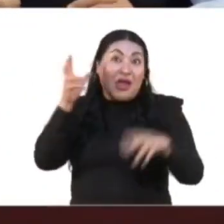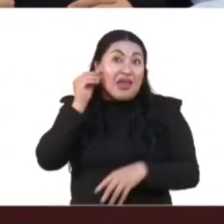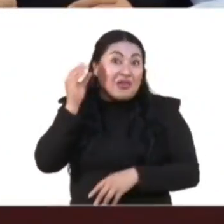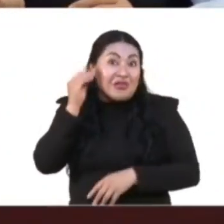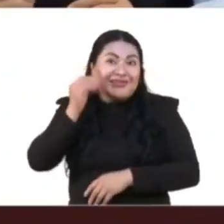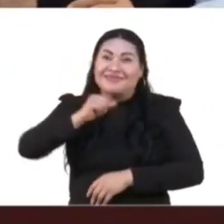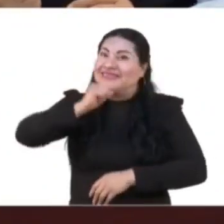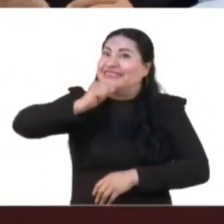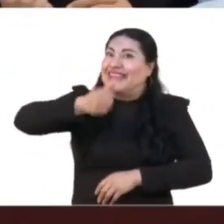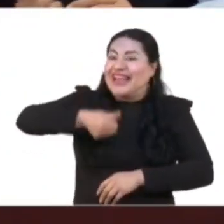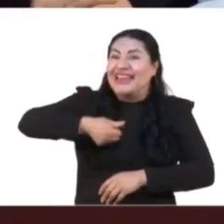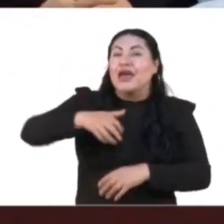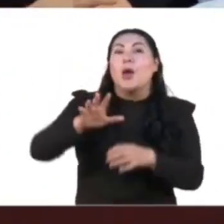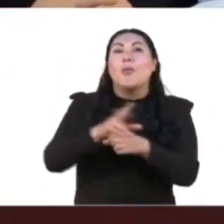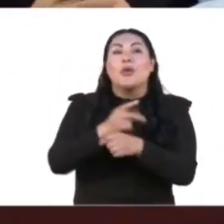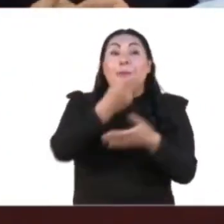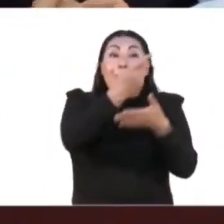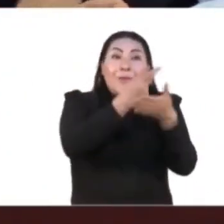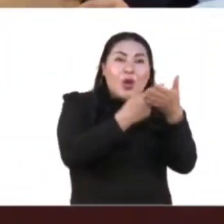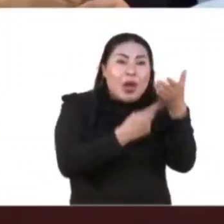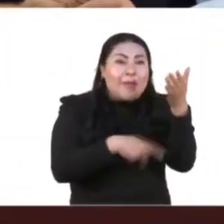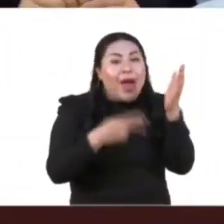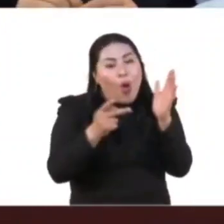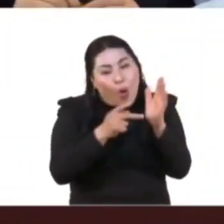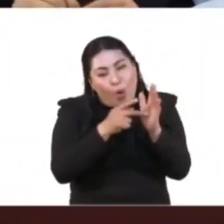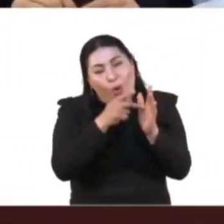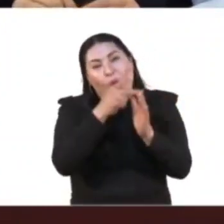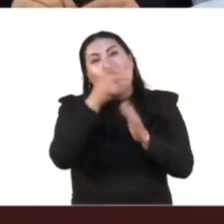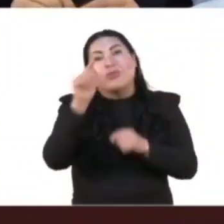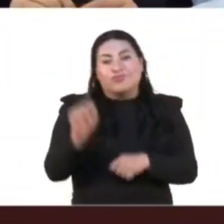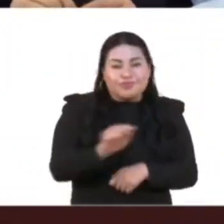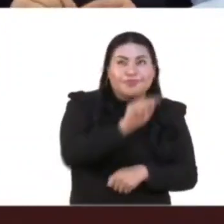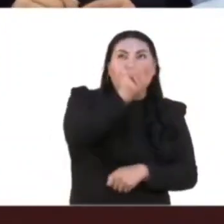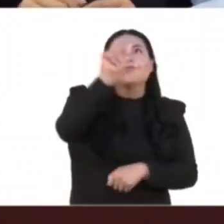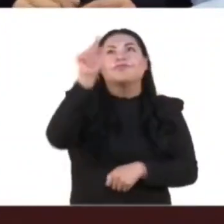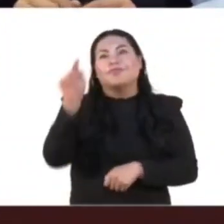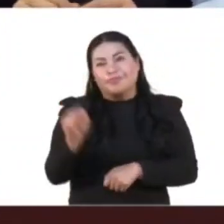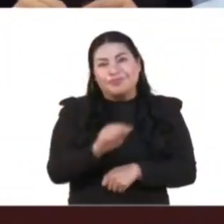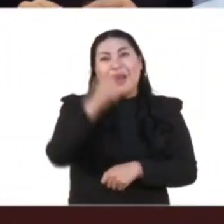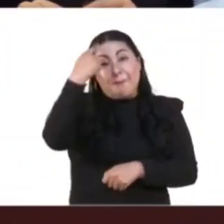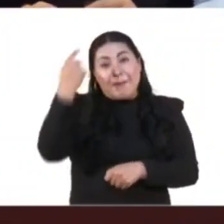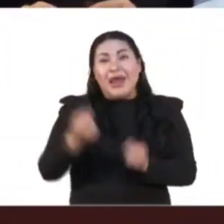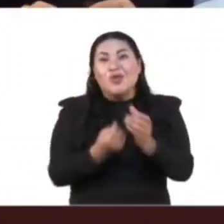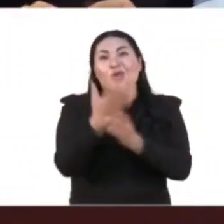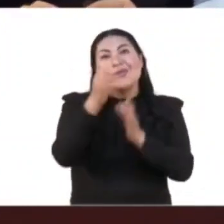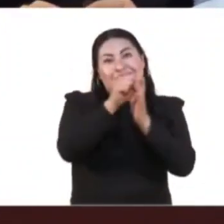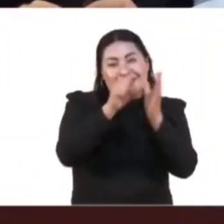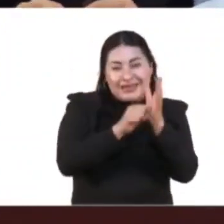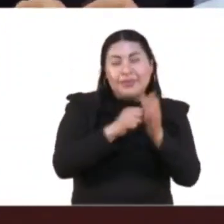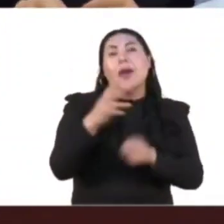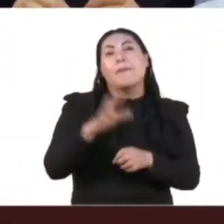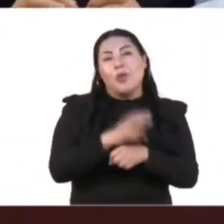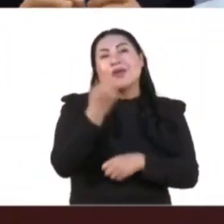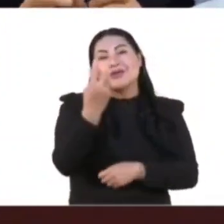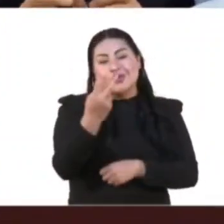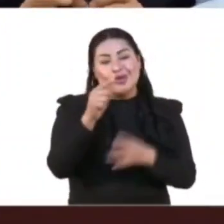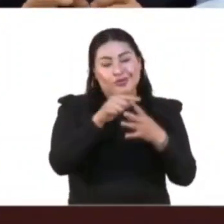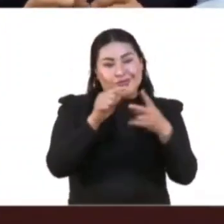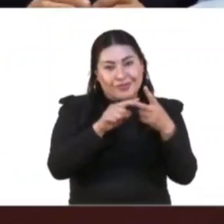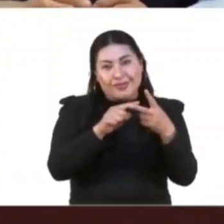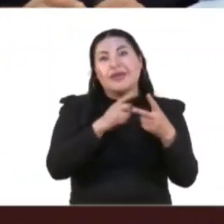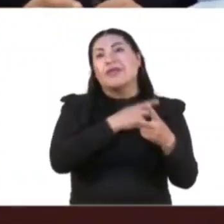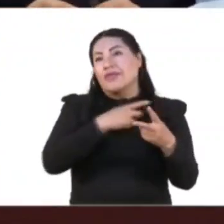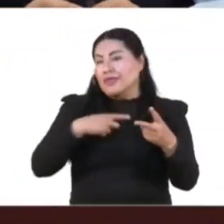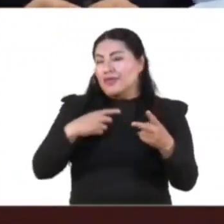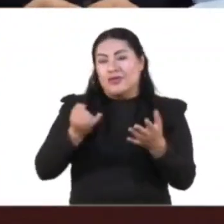se hubiera tenido que reprogramar para poder poner el nuevo sistema. Entonces, son esas dos razones por las cuales se decide utilizar